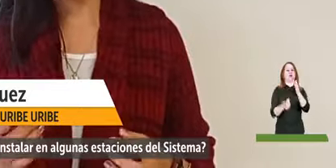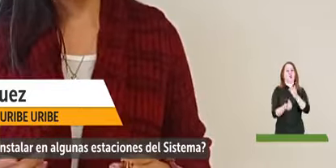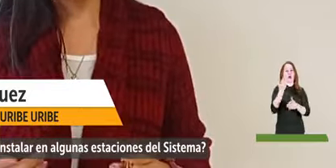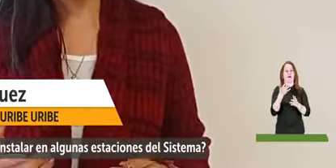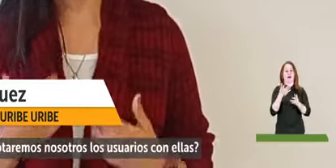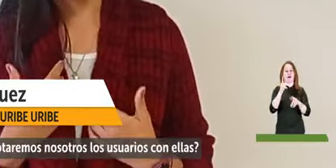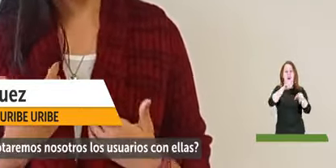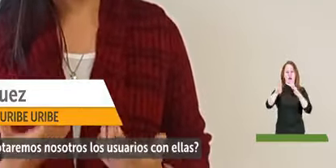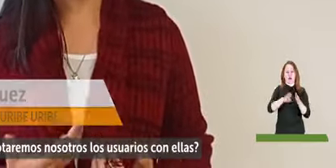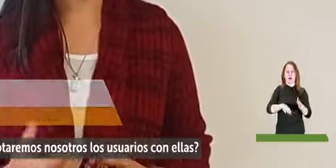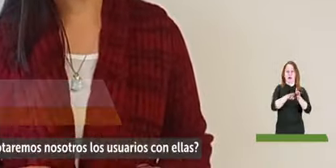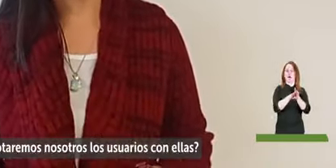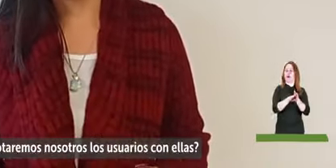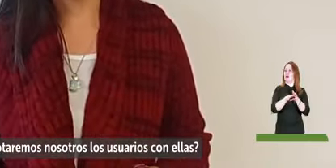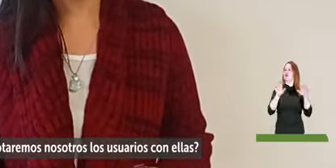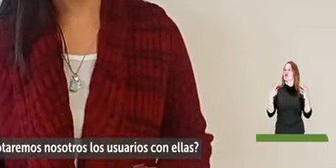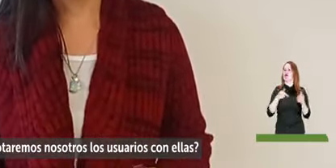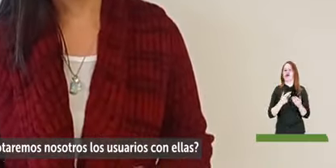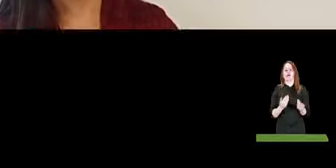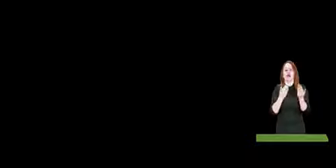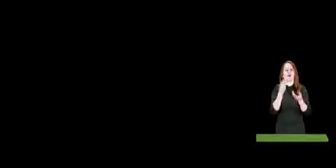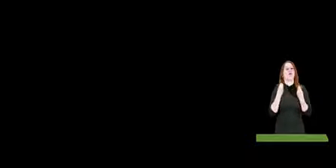qué notaremos nosotros los usuarios con ellas.